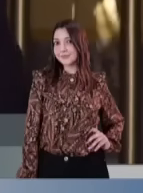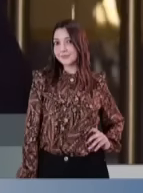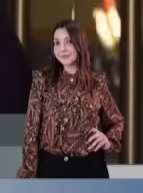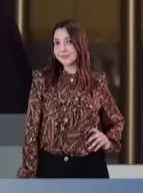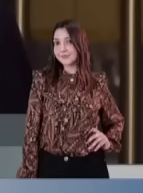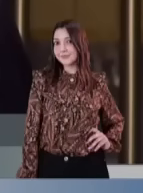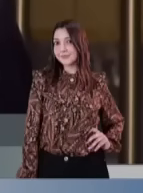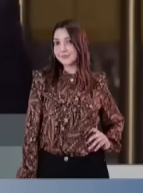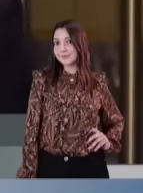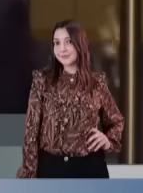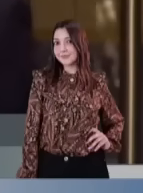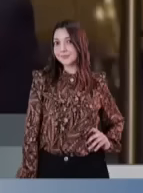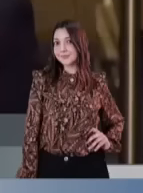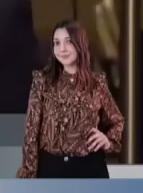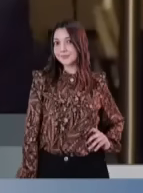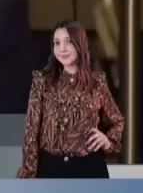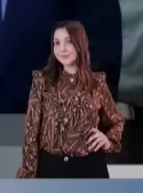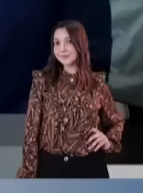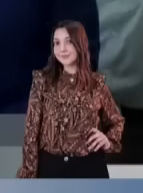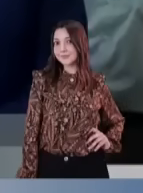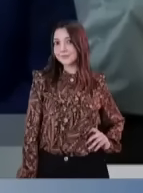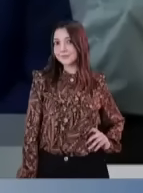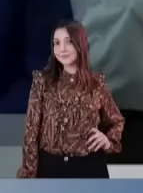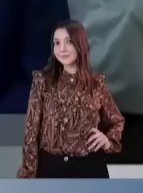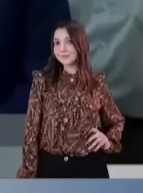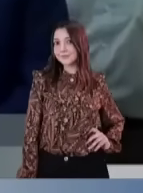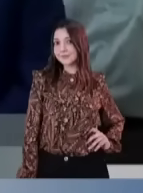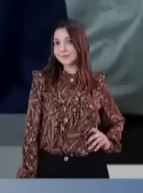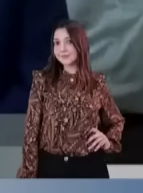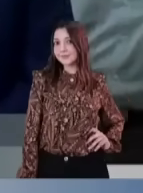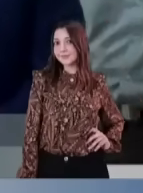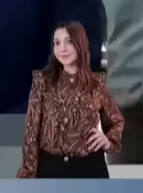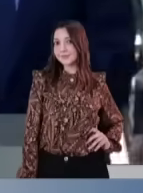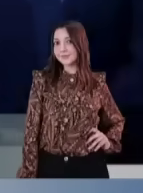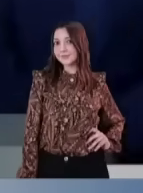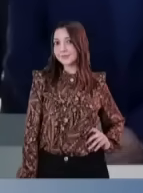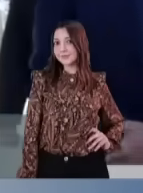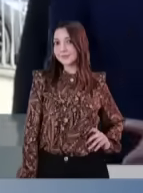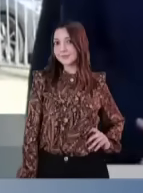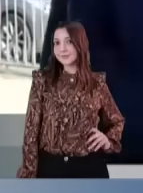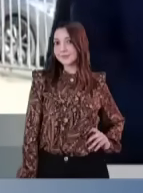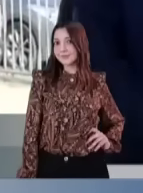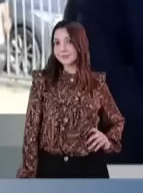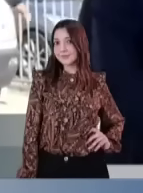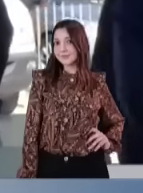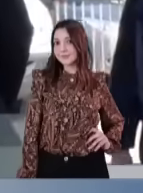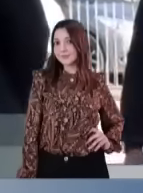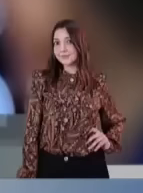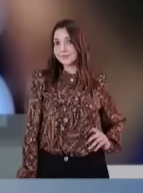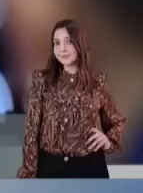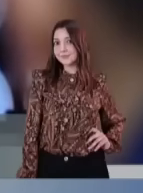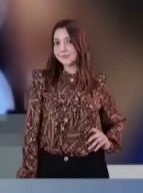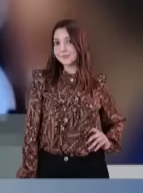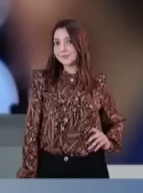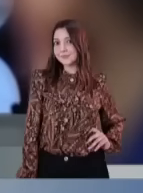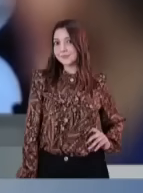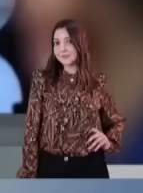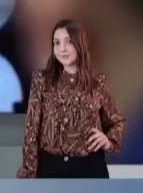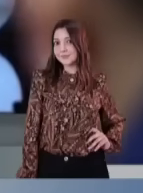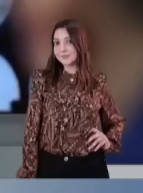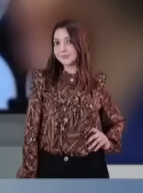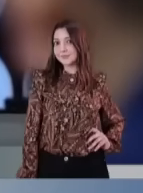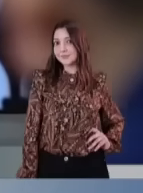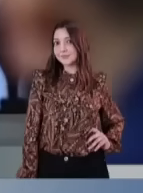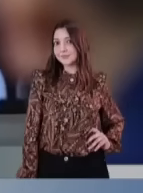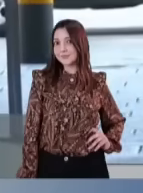decisiones, está en la UCI. Está muy enfermo Guillermo Tellier. Entonces hay una situación al interior del PC, porque yo diría por